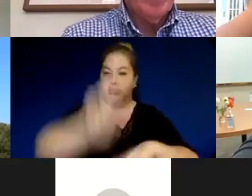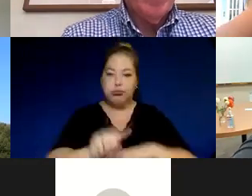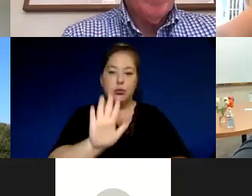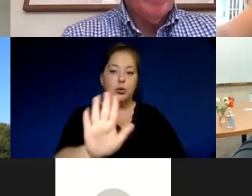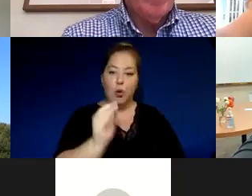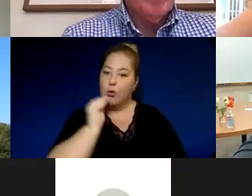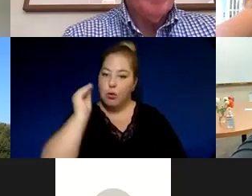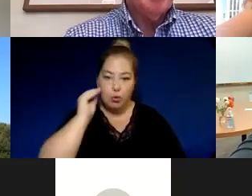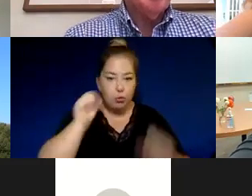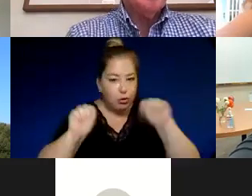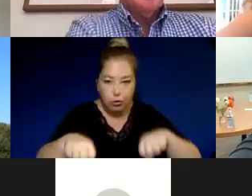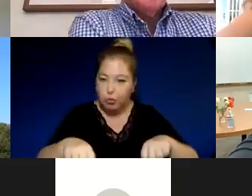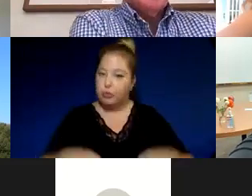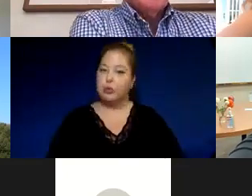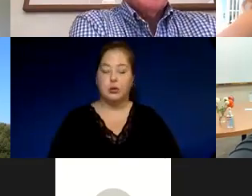Algunas actualizaciones en cuanto a